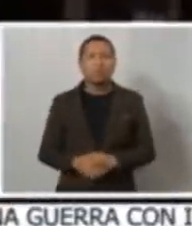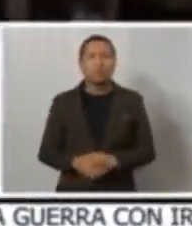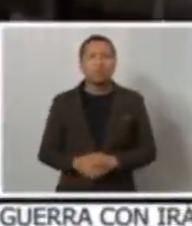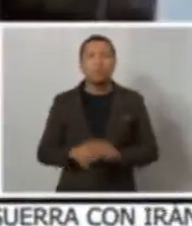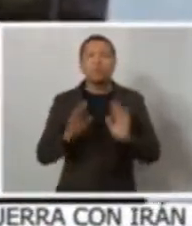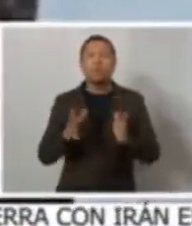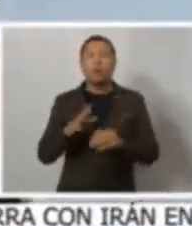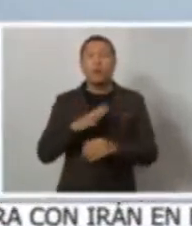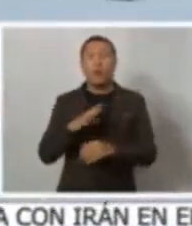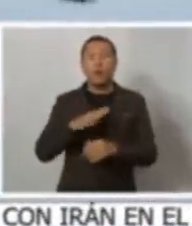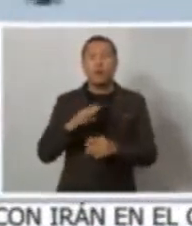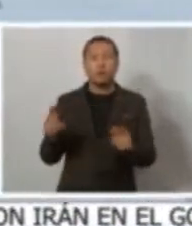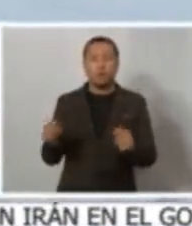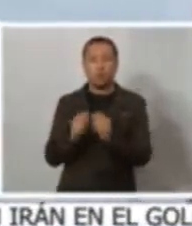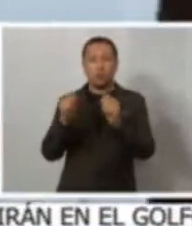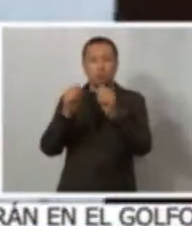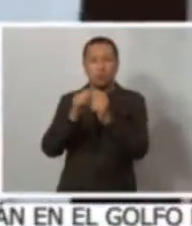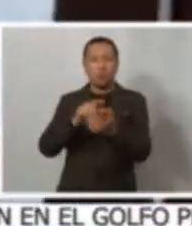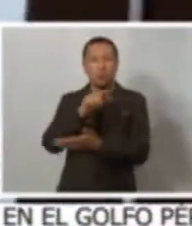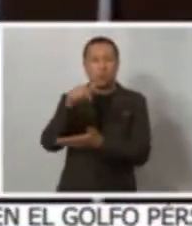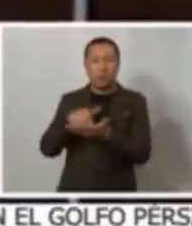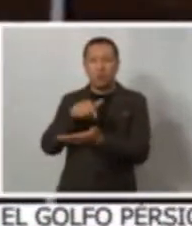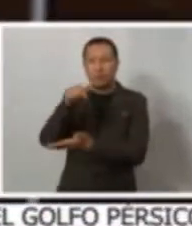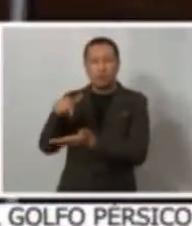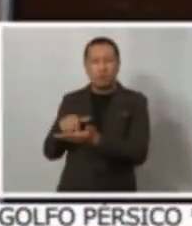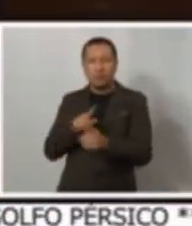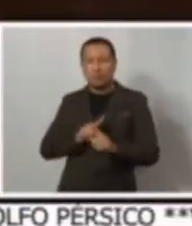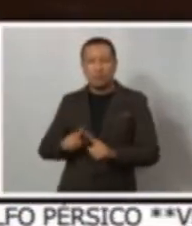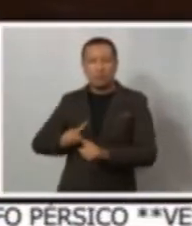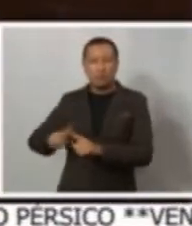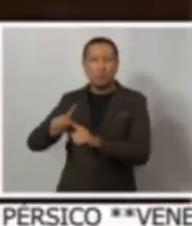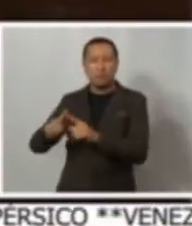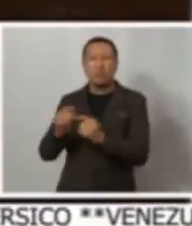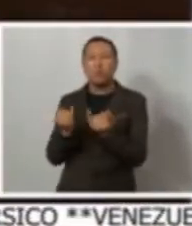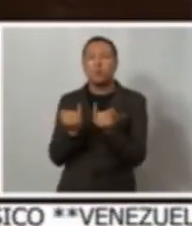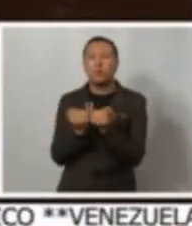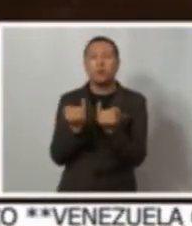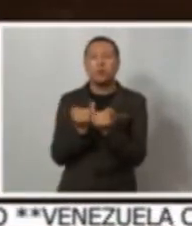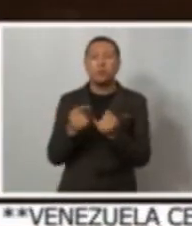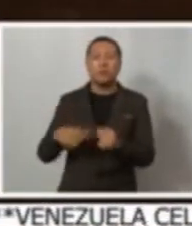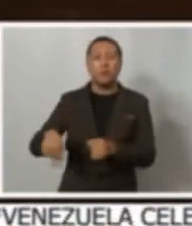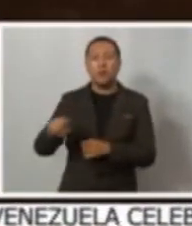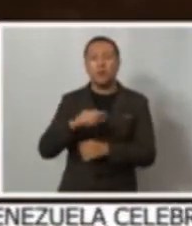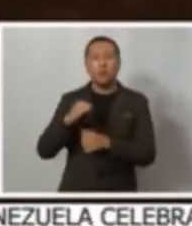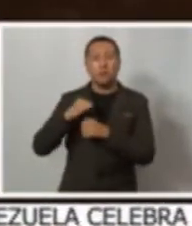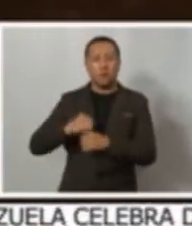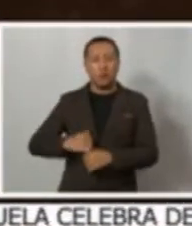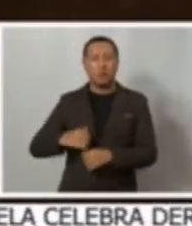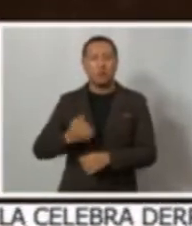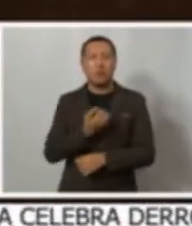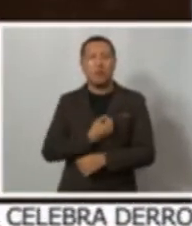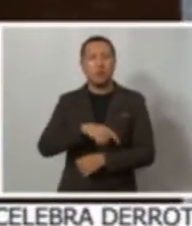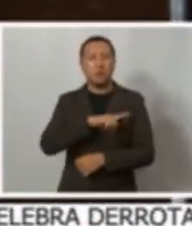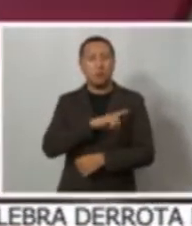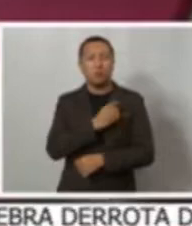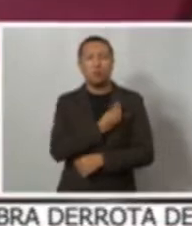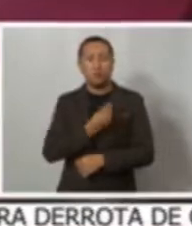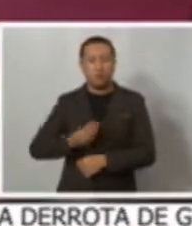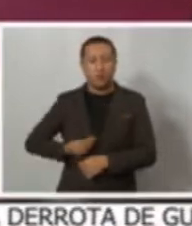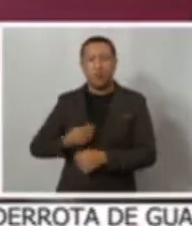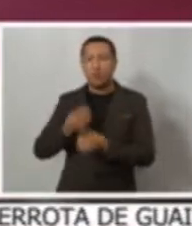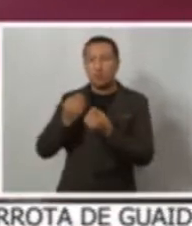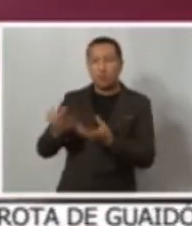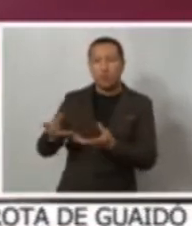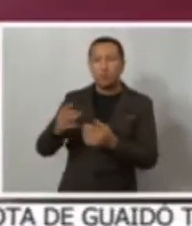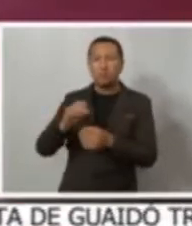para recibir a las personas que lo necesiten, y el personal de salud municipal ya se encuentra dotando de medicamentos básicos cada uno de ellos para